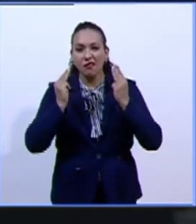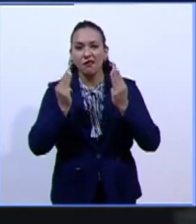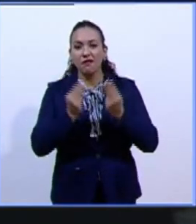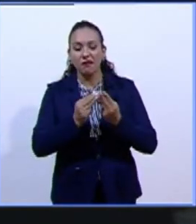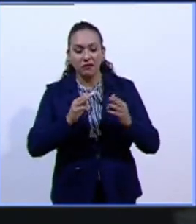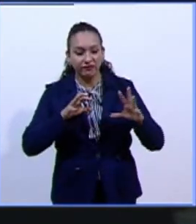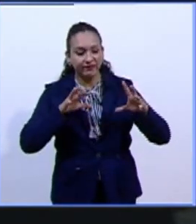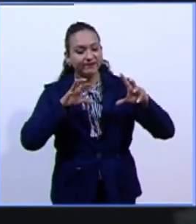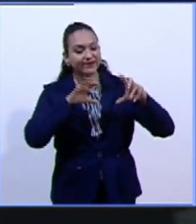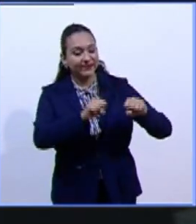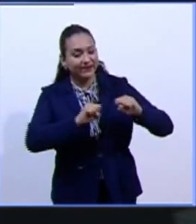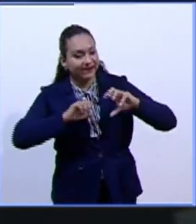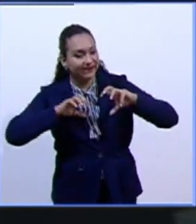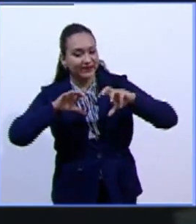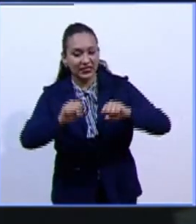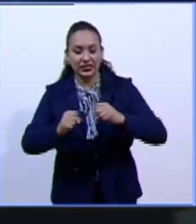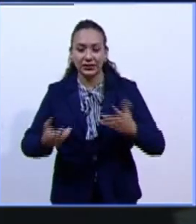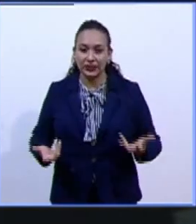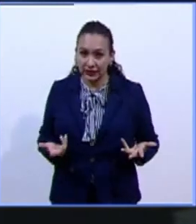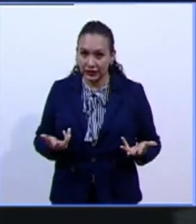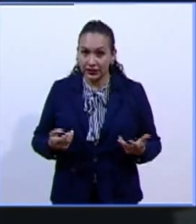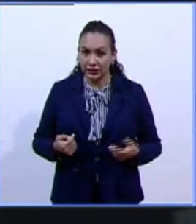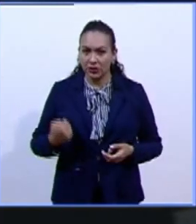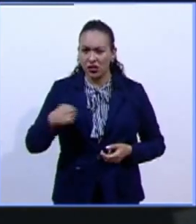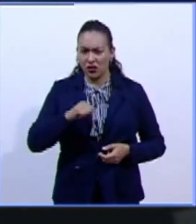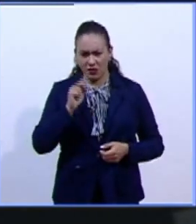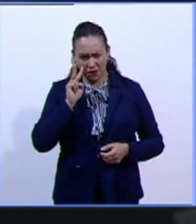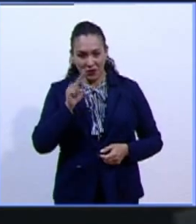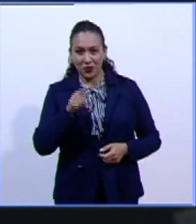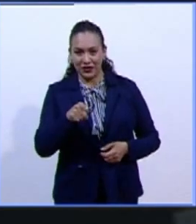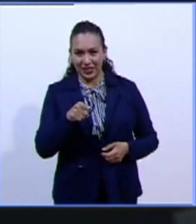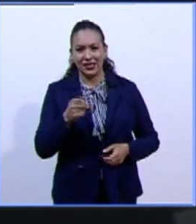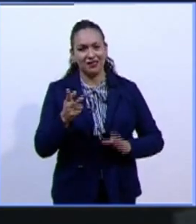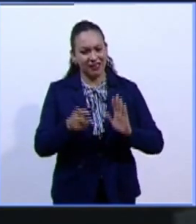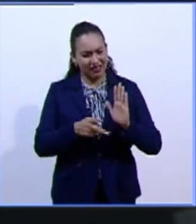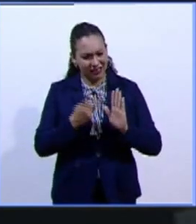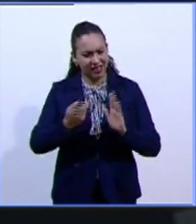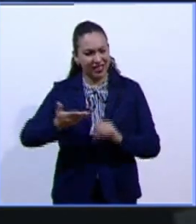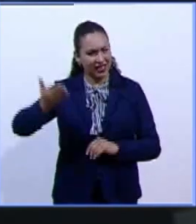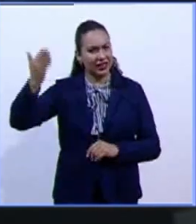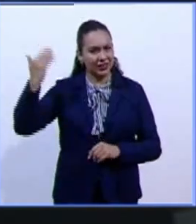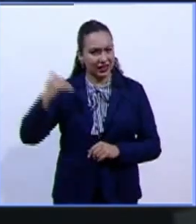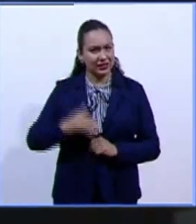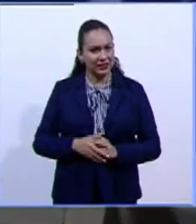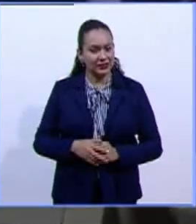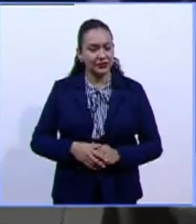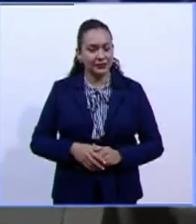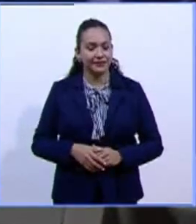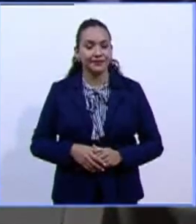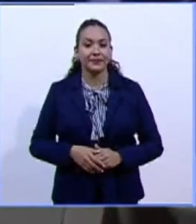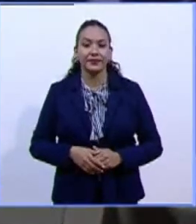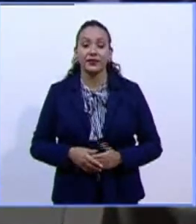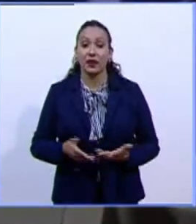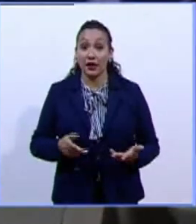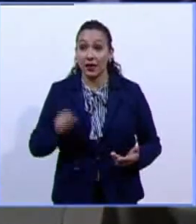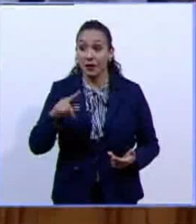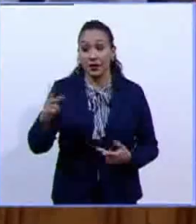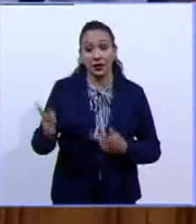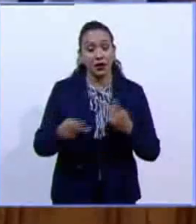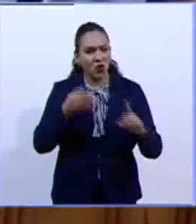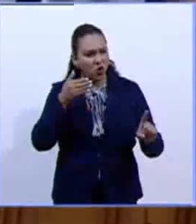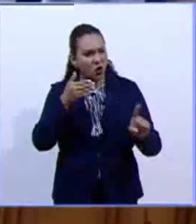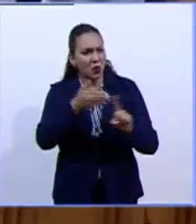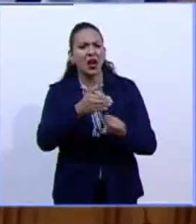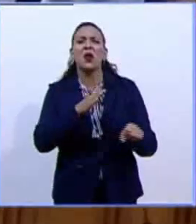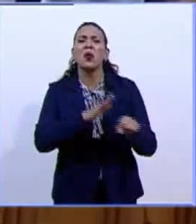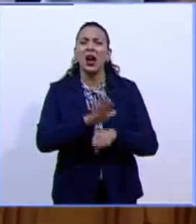mexicano y como sociedad. Hemos visto esta película y hemos visto cómo se ha profundizado esa violencia. Se cuestionó el verdadero objetivo de